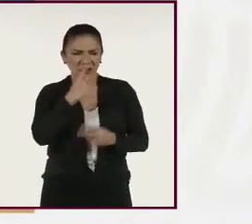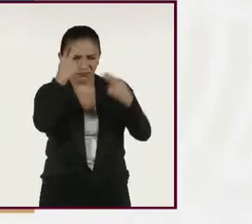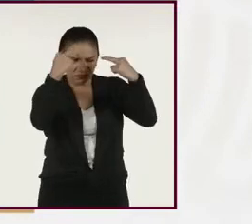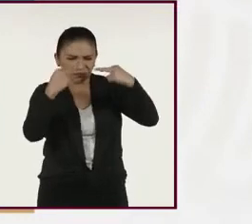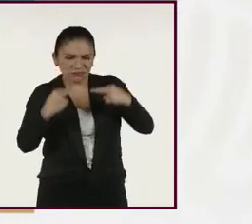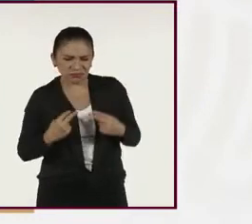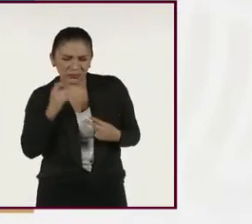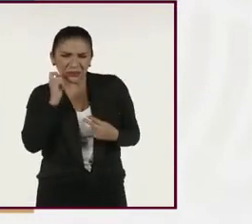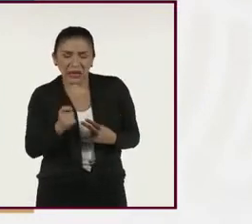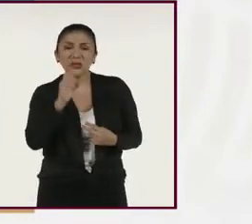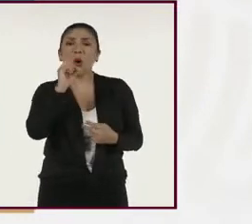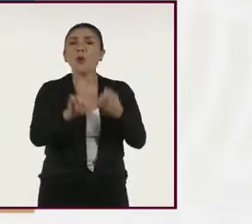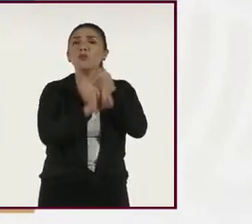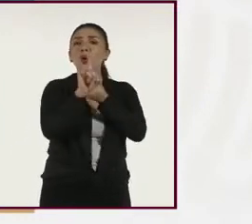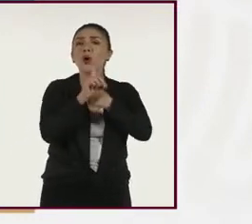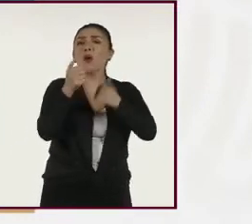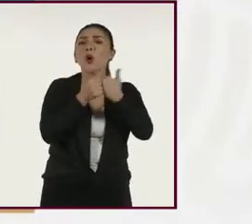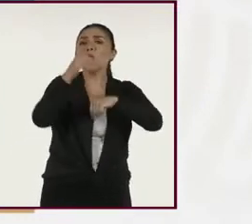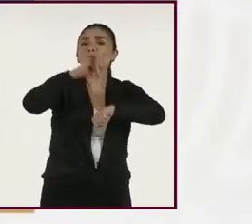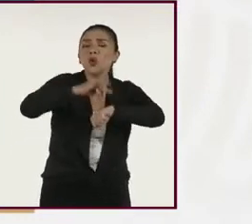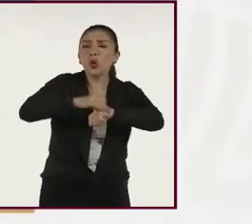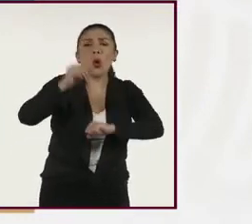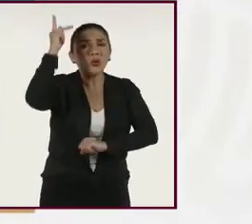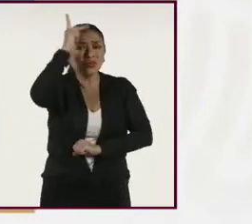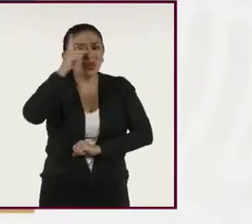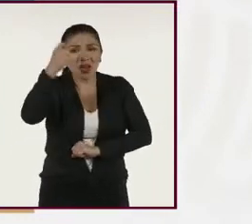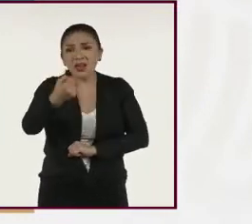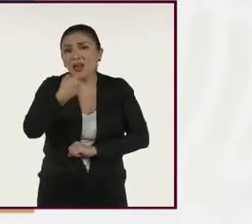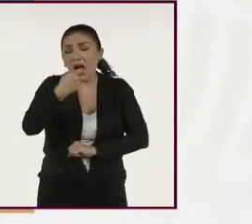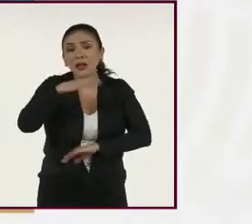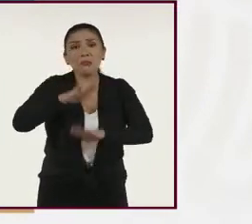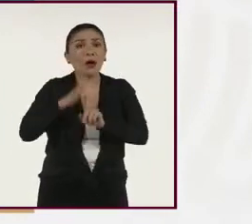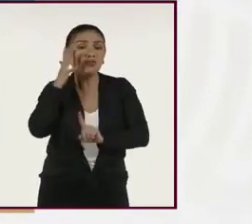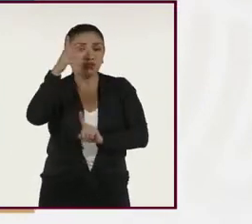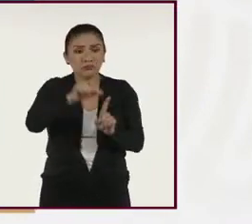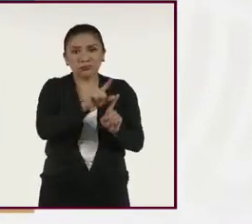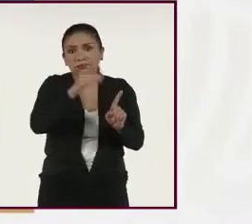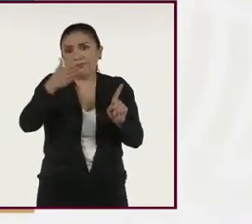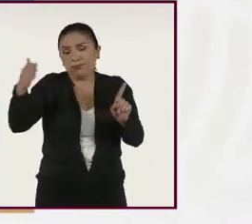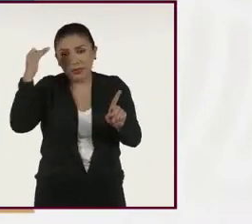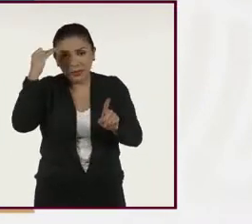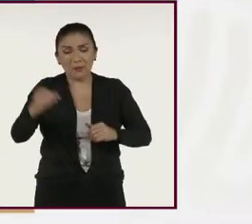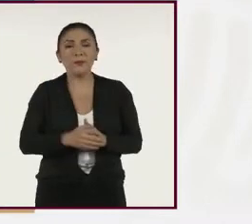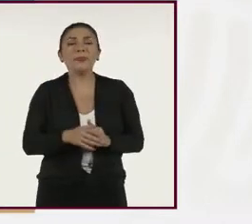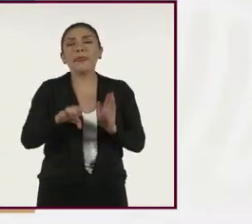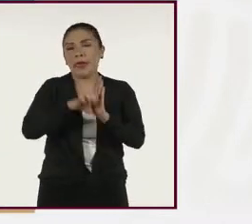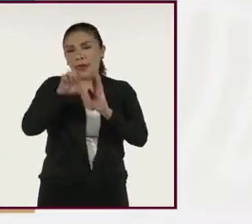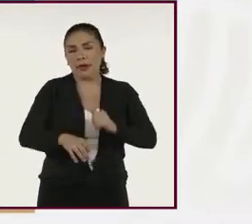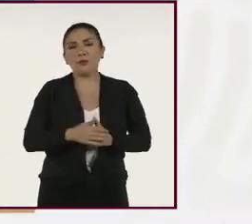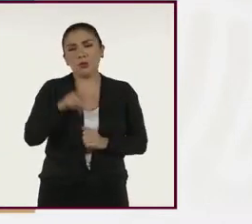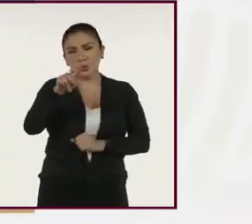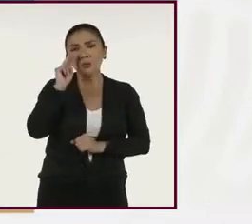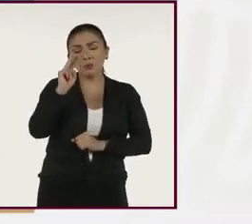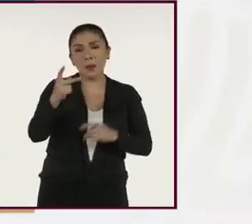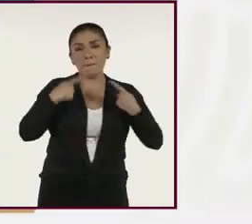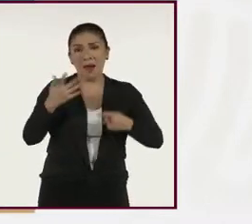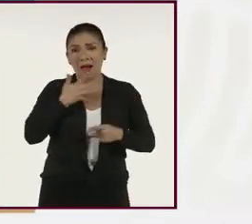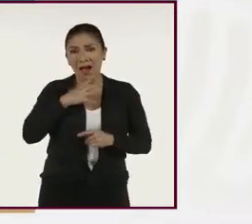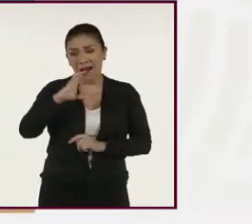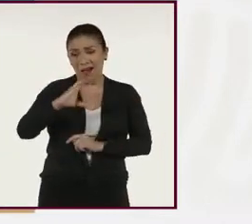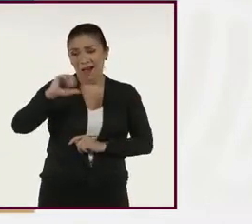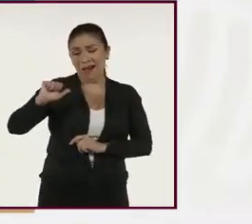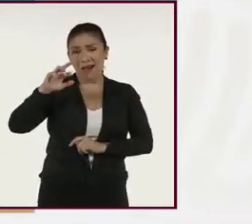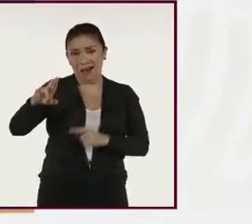las consecuencias médicas y médicas psiquiátricas que puede haber a largo plazo. De hecho, el presentar conductas alimentarias de riesgo